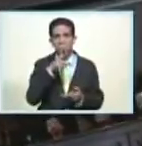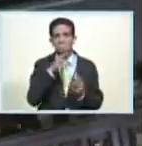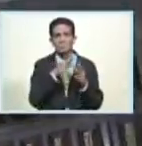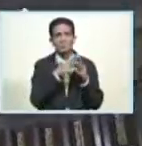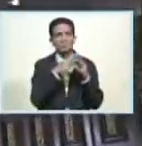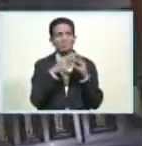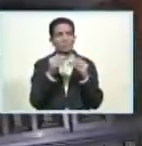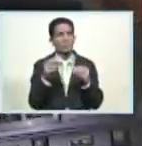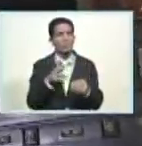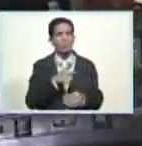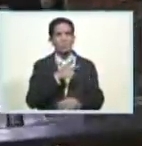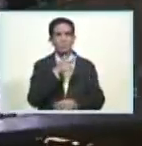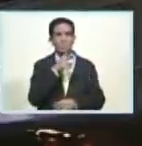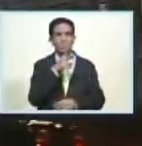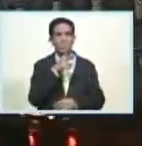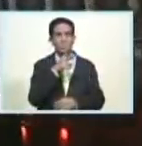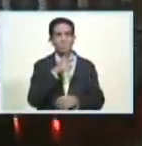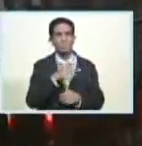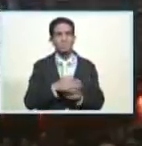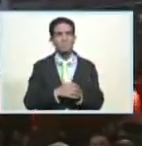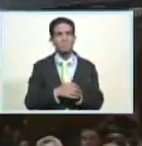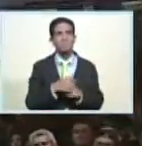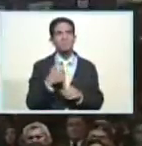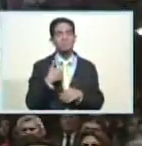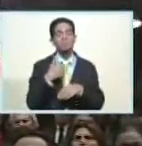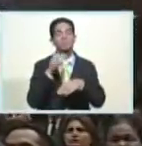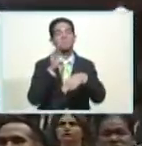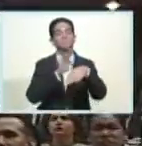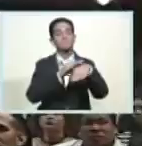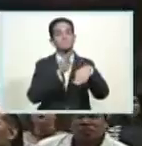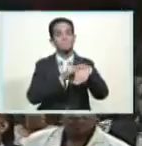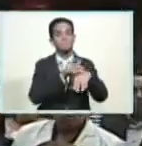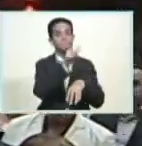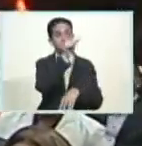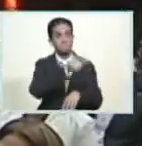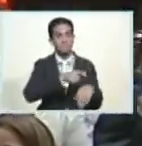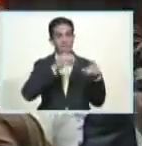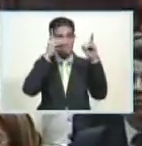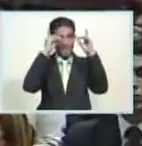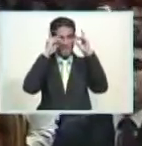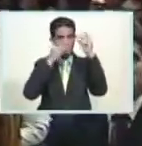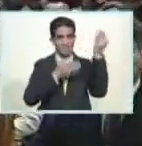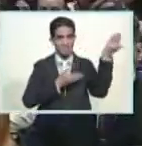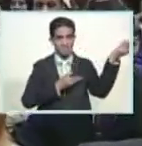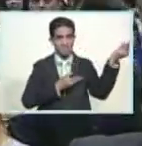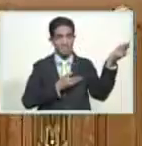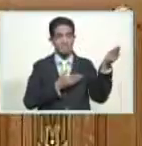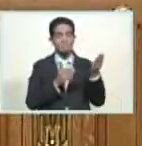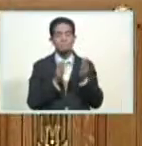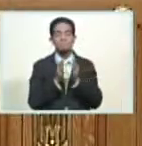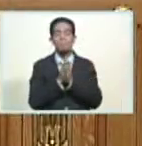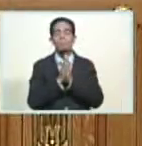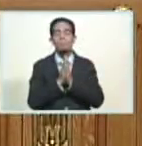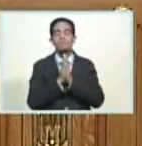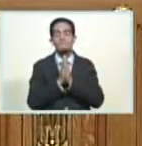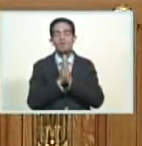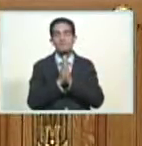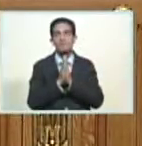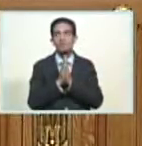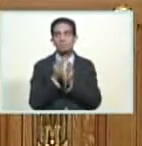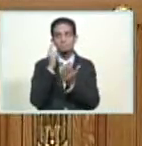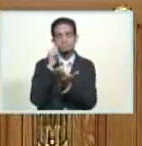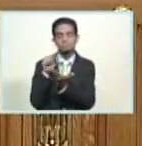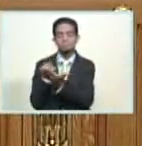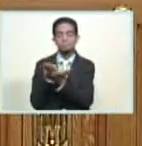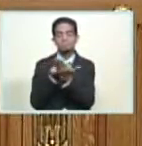Todo, todo abandonado. Yo le he dicho a la presidenta de la Asamblea Constituyente que me presente un punto de cuenta que